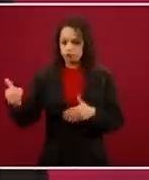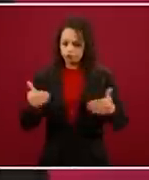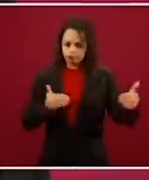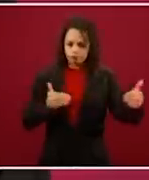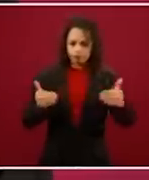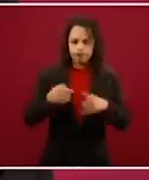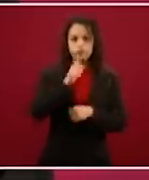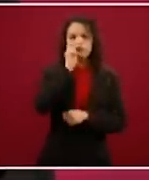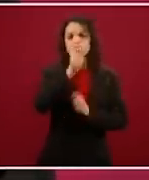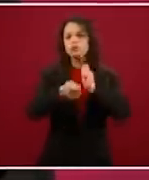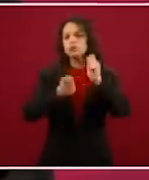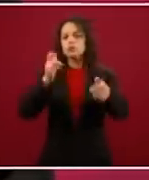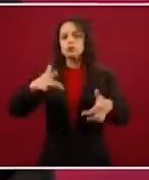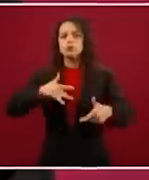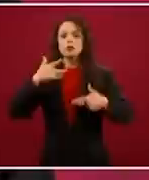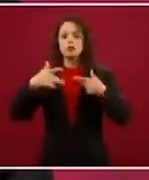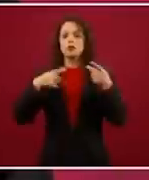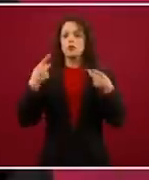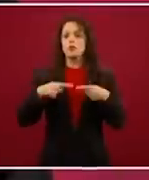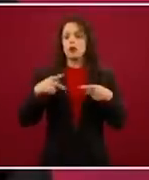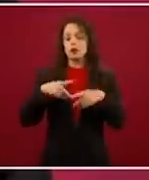pueblo y